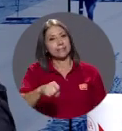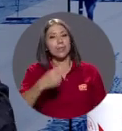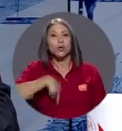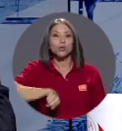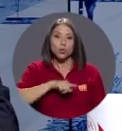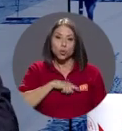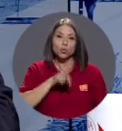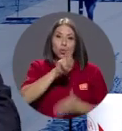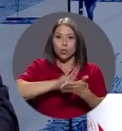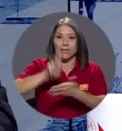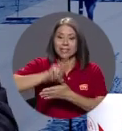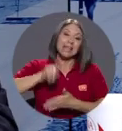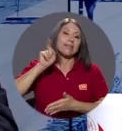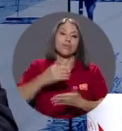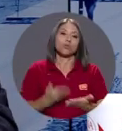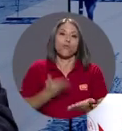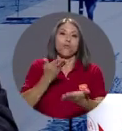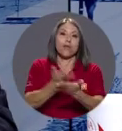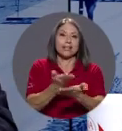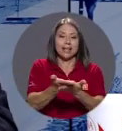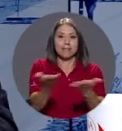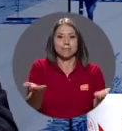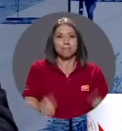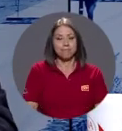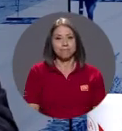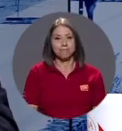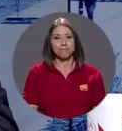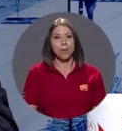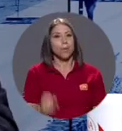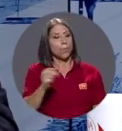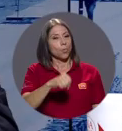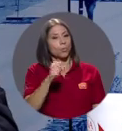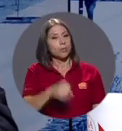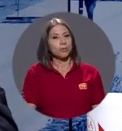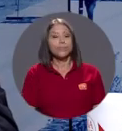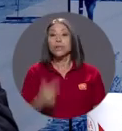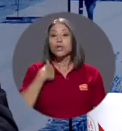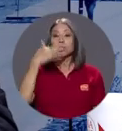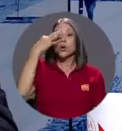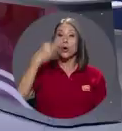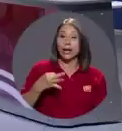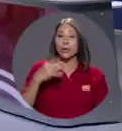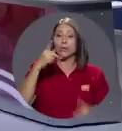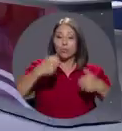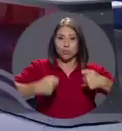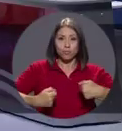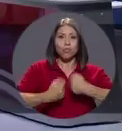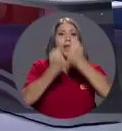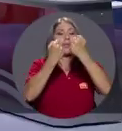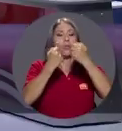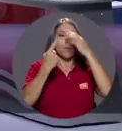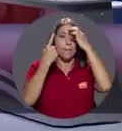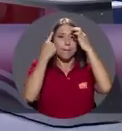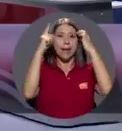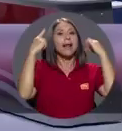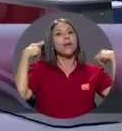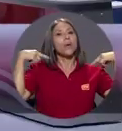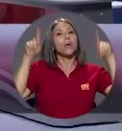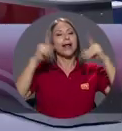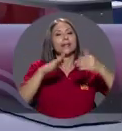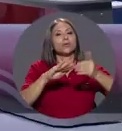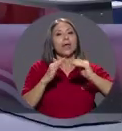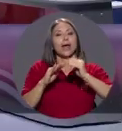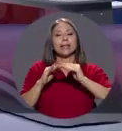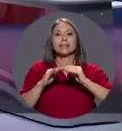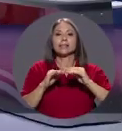tenemos que ofrecer como universidades también en esa construcción. Por supuesto. Yo creo que uno de los grandes retos para realmente